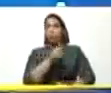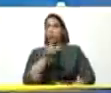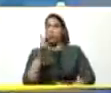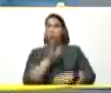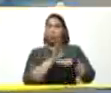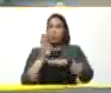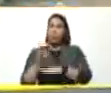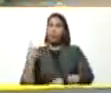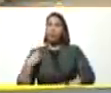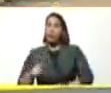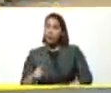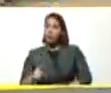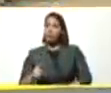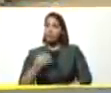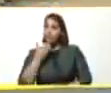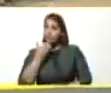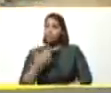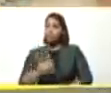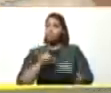tiene,